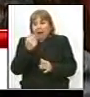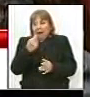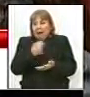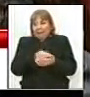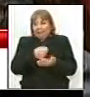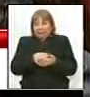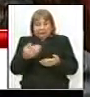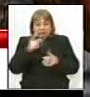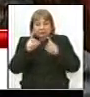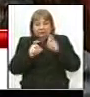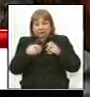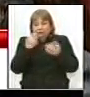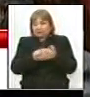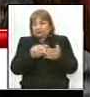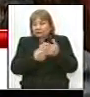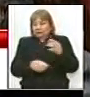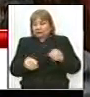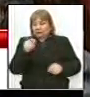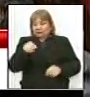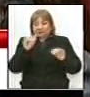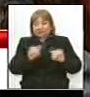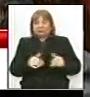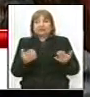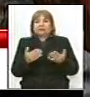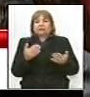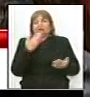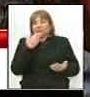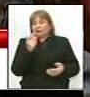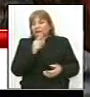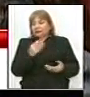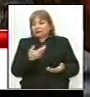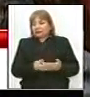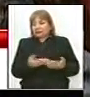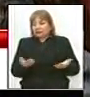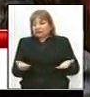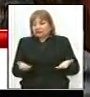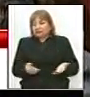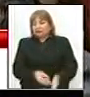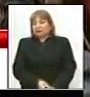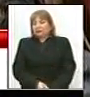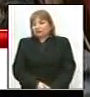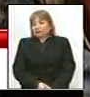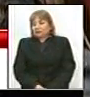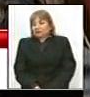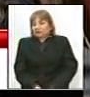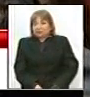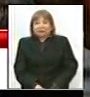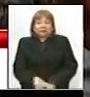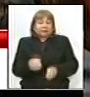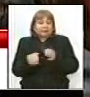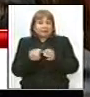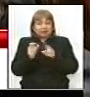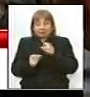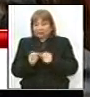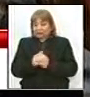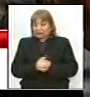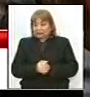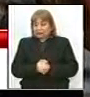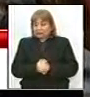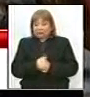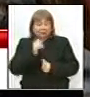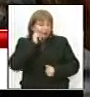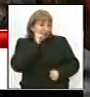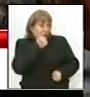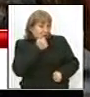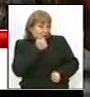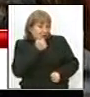dejamos que las encuestas determinen que el funcionario debe ser y dónde es que funcionario no debe ser idóneo la justicia plebiscitaria osea que mañana